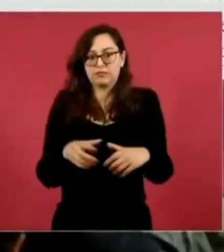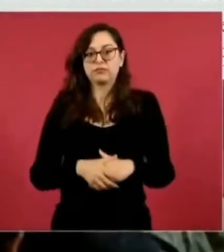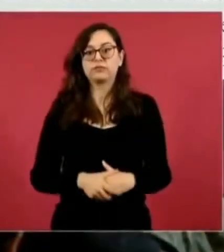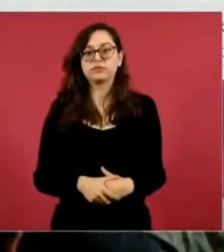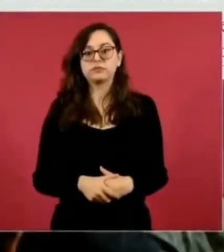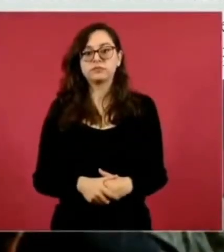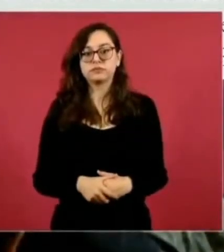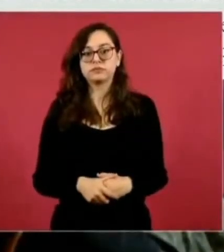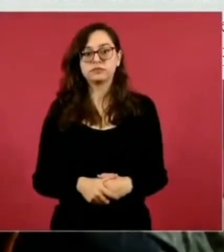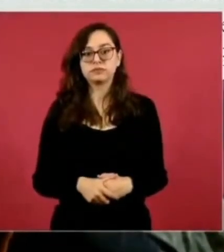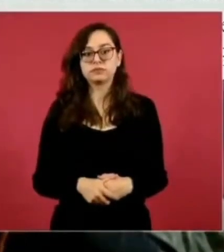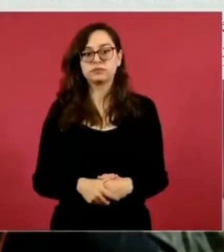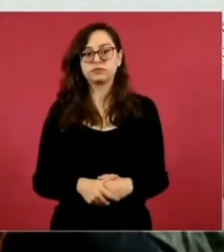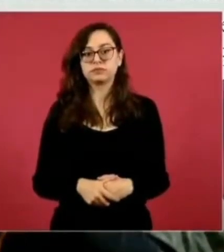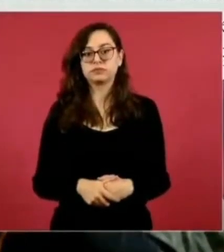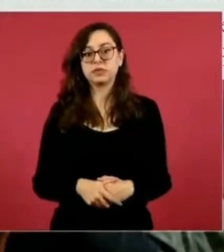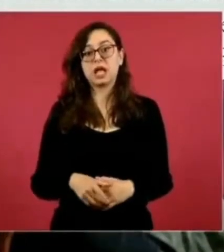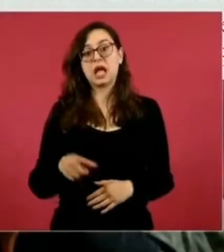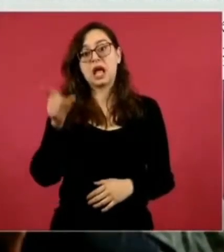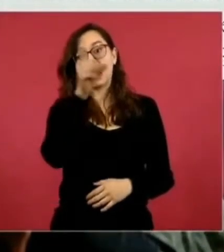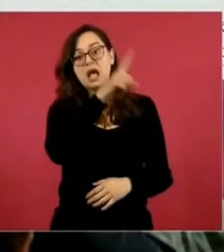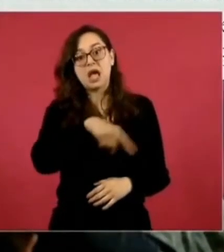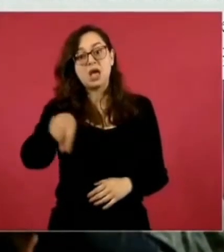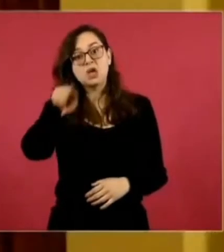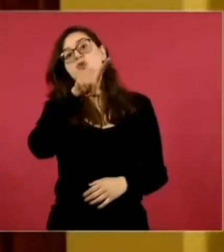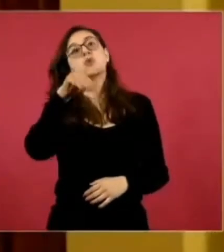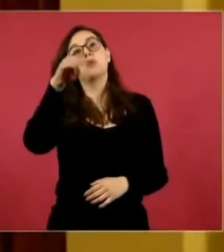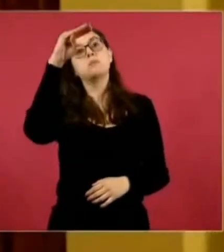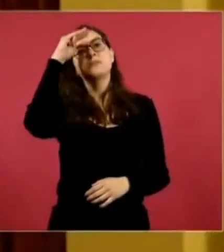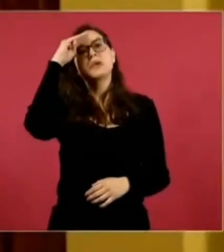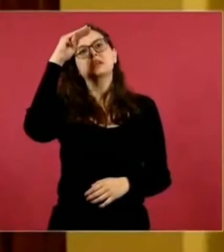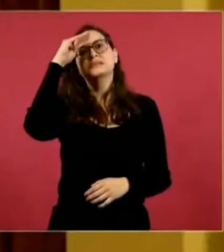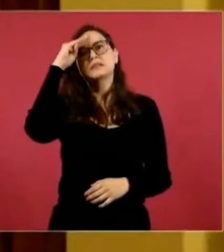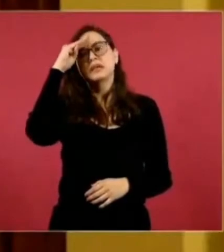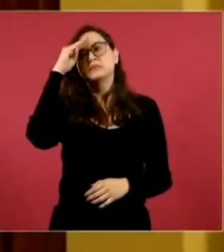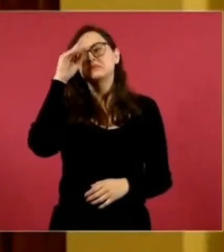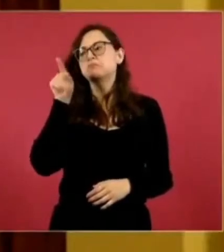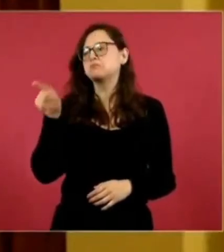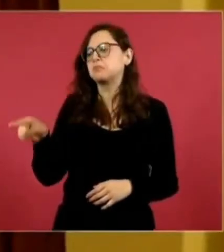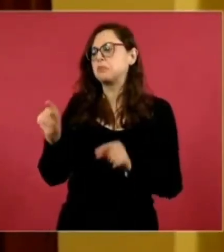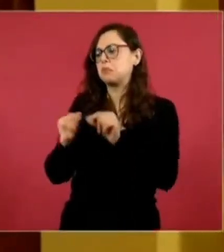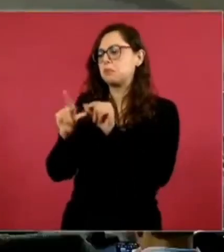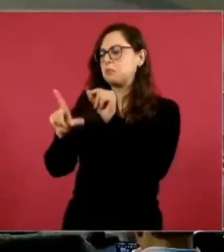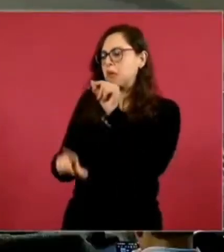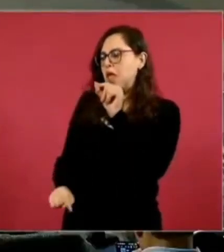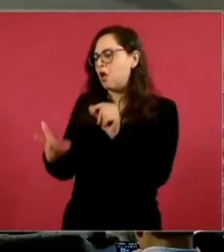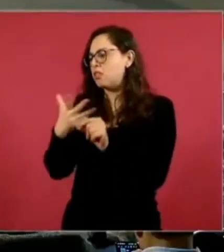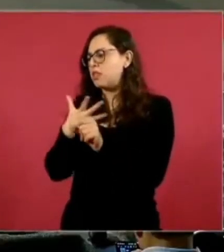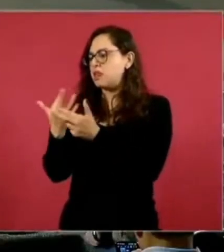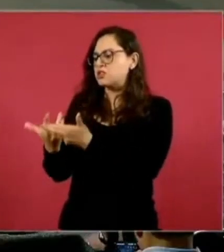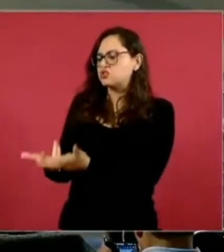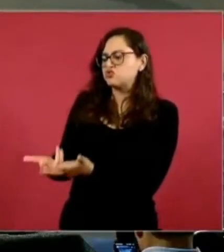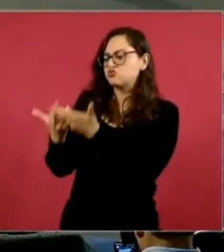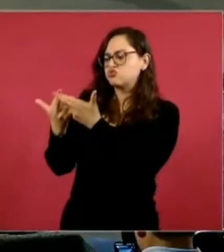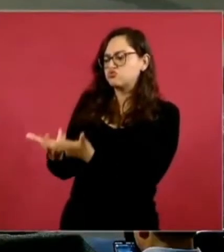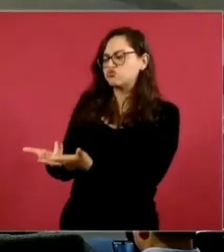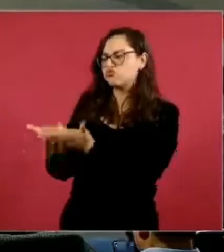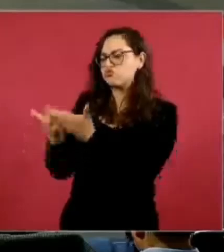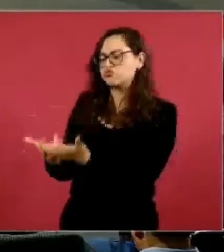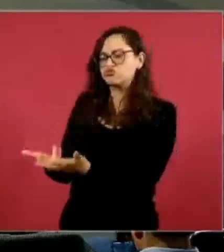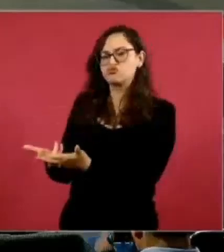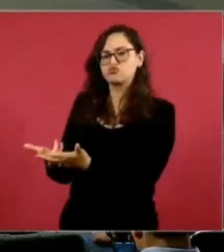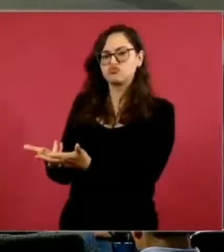pues consideran, señalaba, que los mexicanos, era